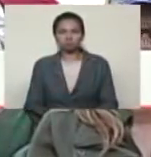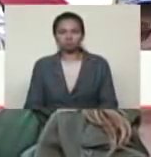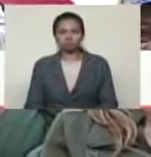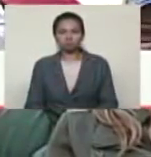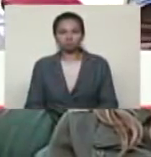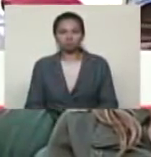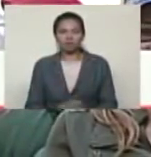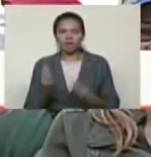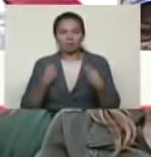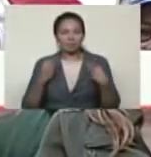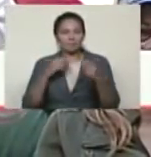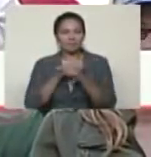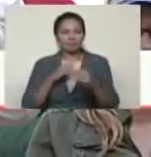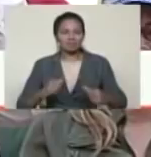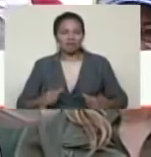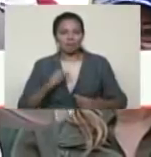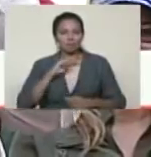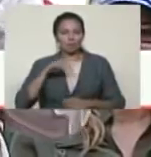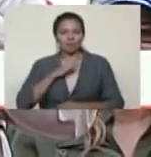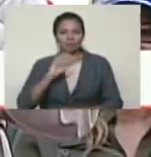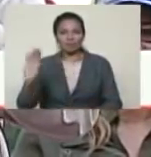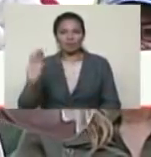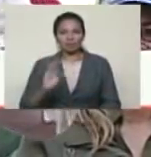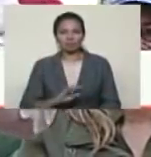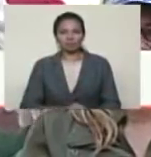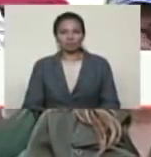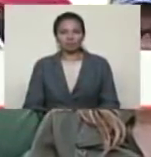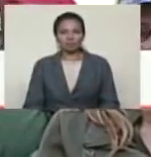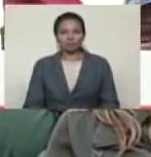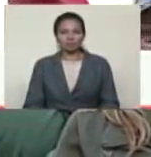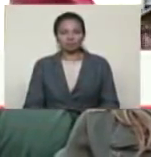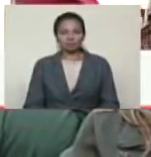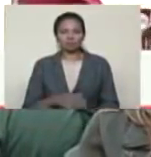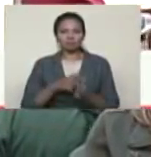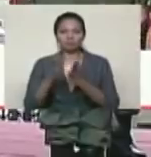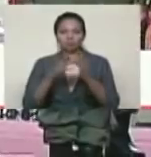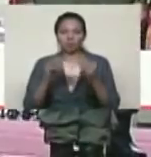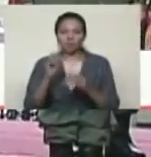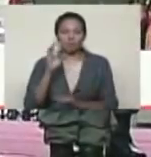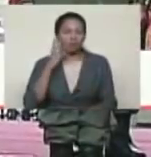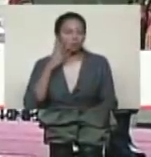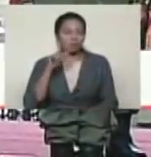en la vida militar de la patria, sobre todo en este tiempo,